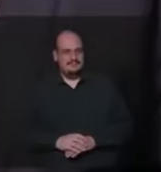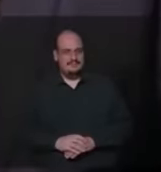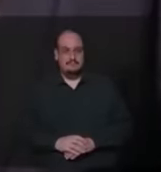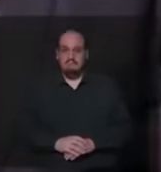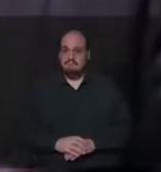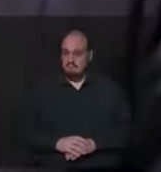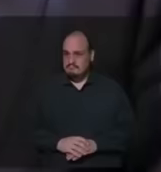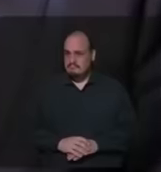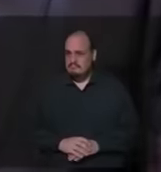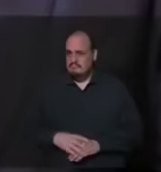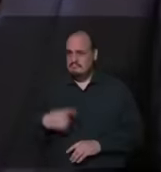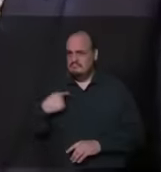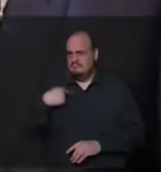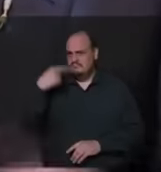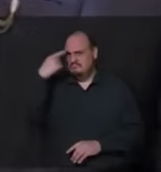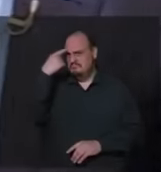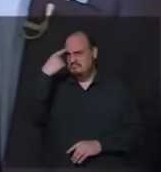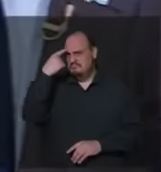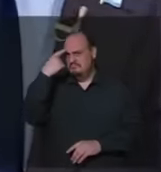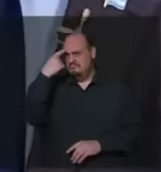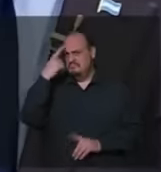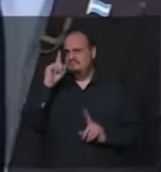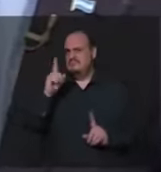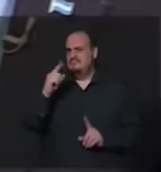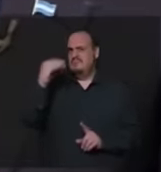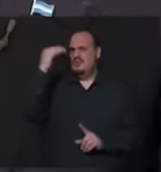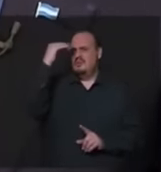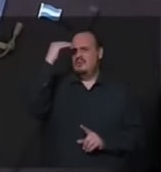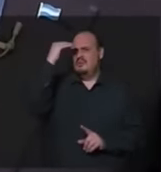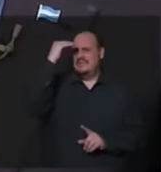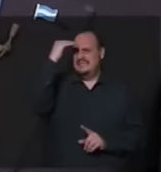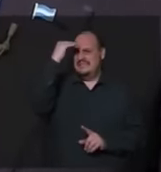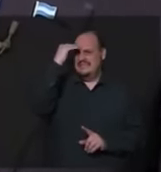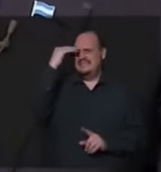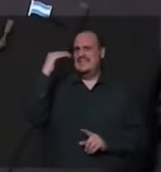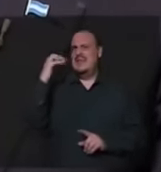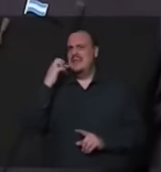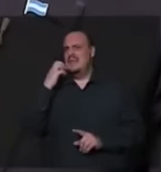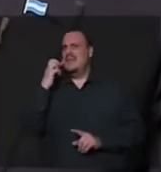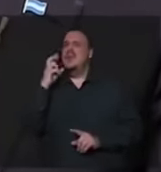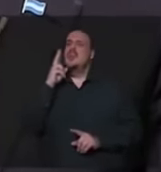Yo pensé que era parecido al 15-19 lo que nos venía a plantear, pero es más parecido a Martínez de Hoz.